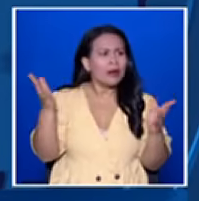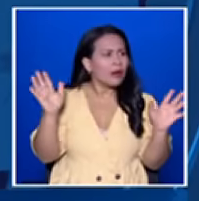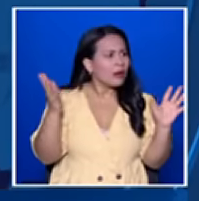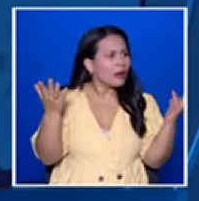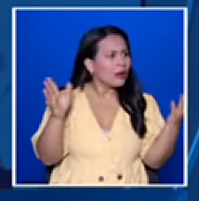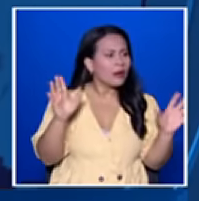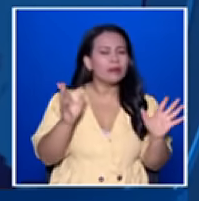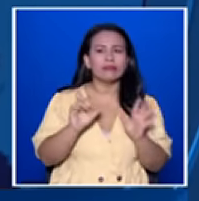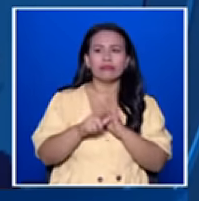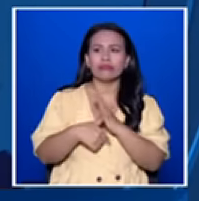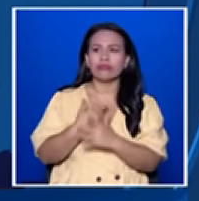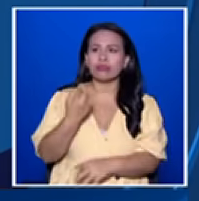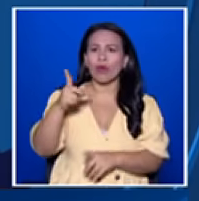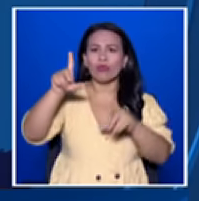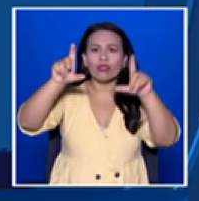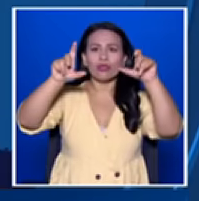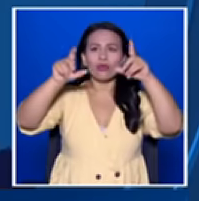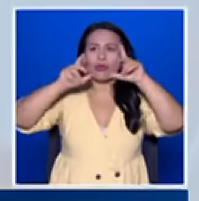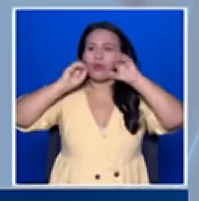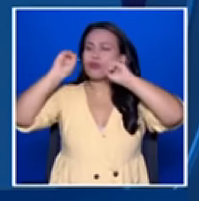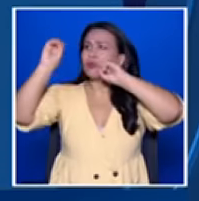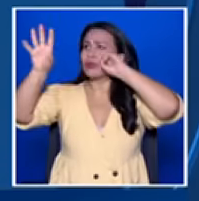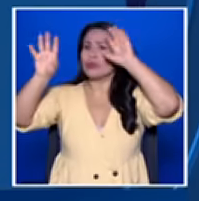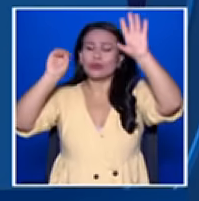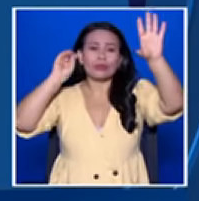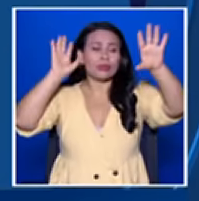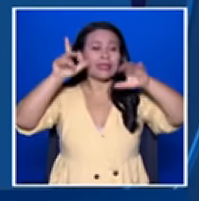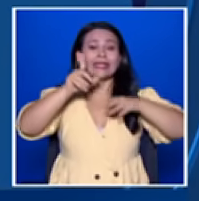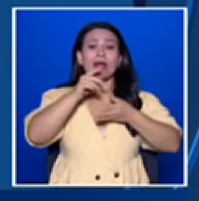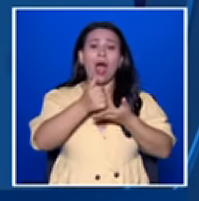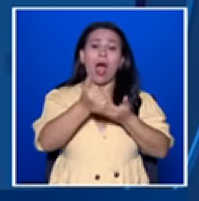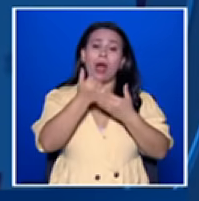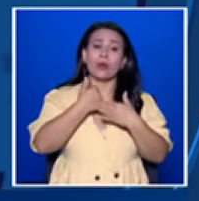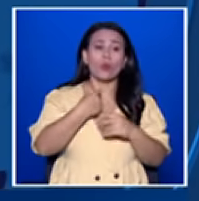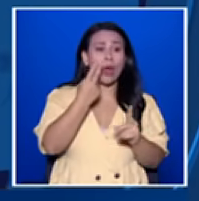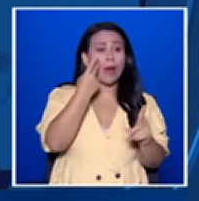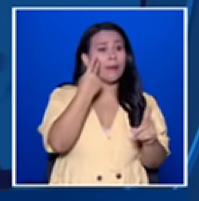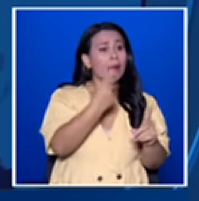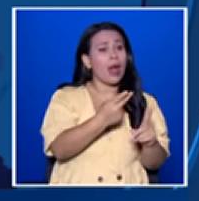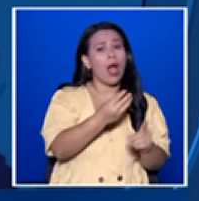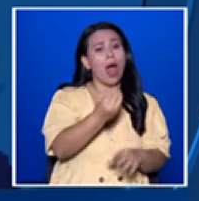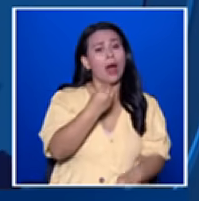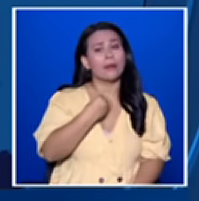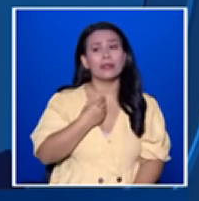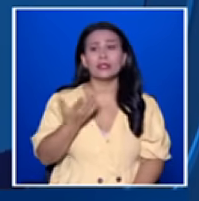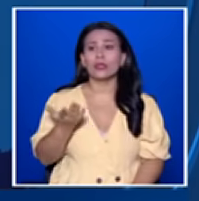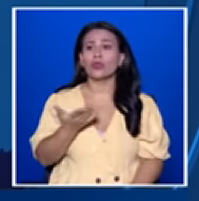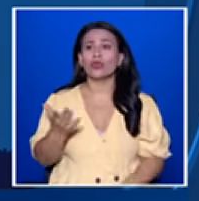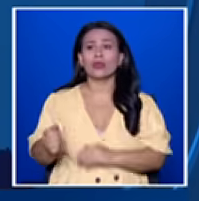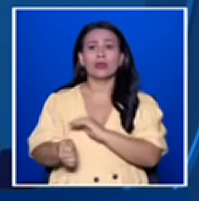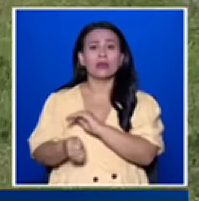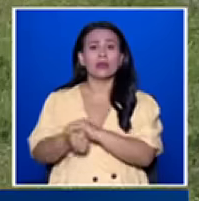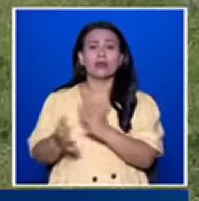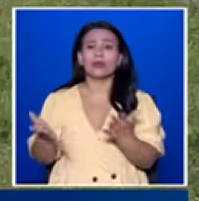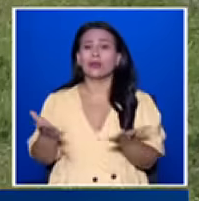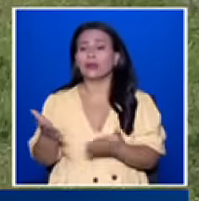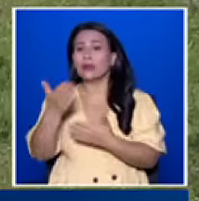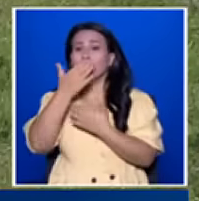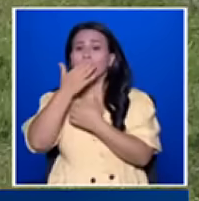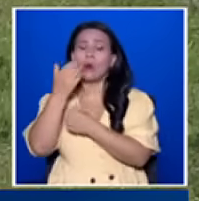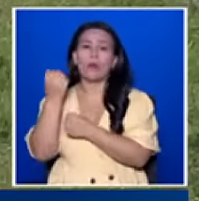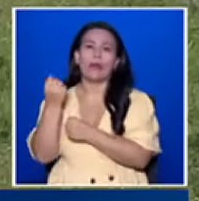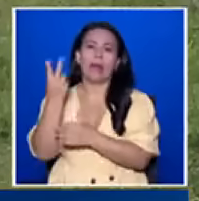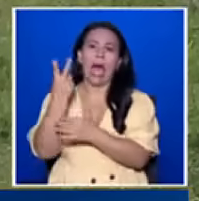Desde entonces, sus fotografías se difundieron para que las personas que los hayan visto dieran pistas de su paradero. Sin